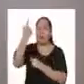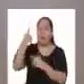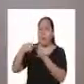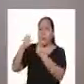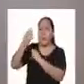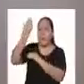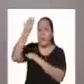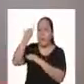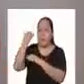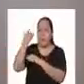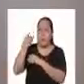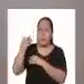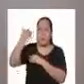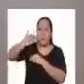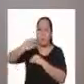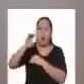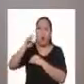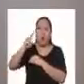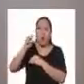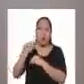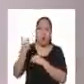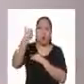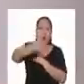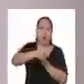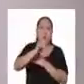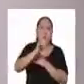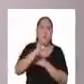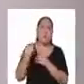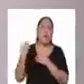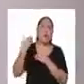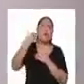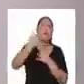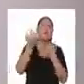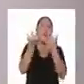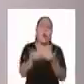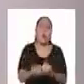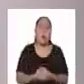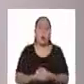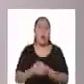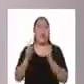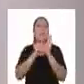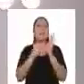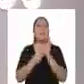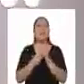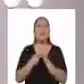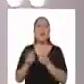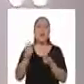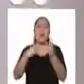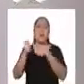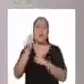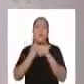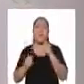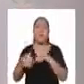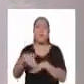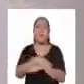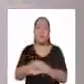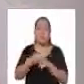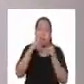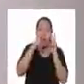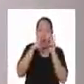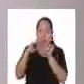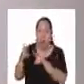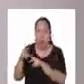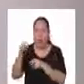el virreinato y la república hasta la actualidad? ¿Qué significa que los ambulantes leen el mercado? Ahora